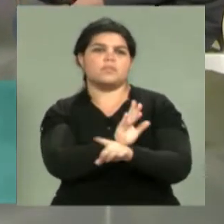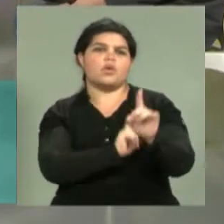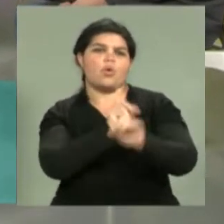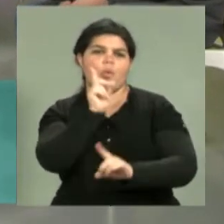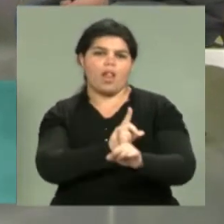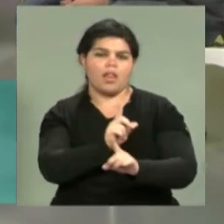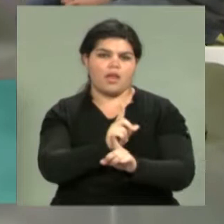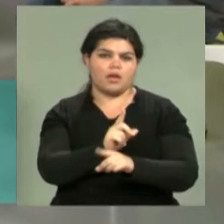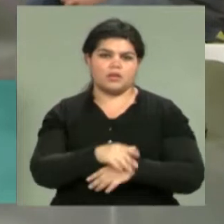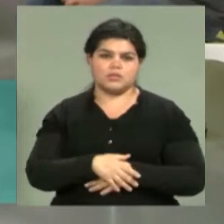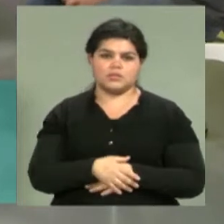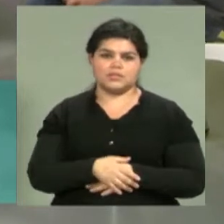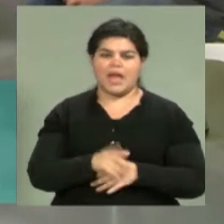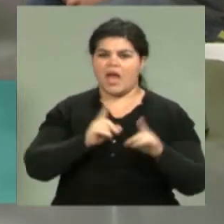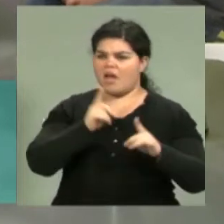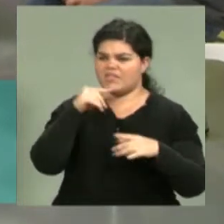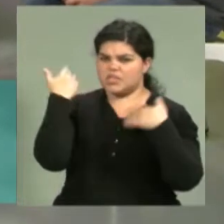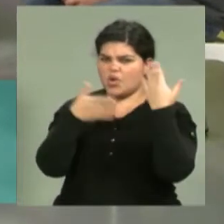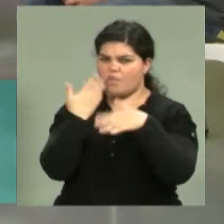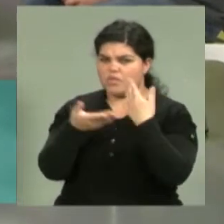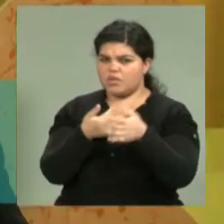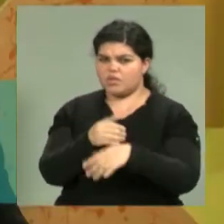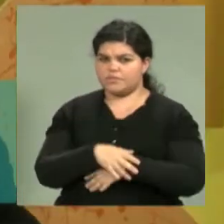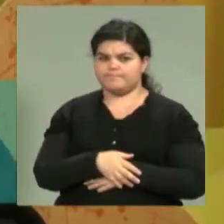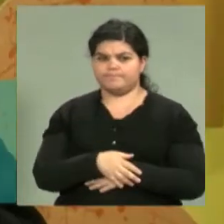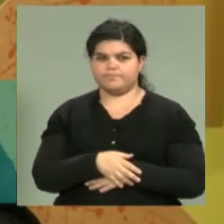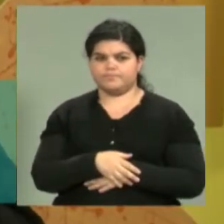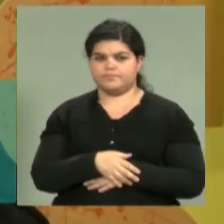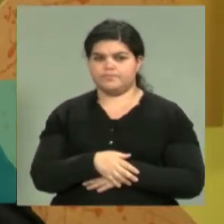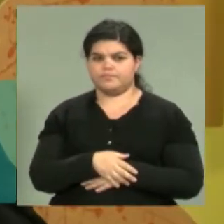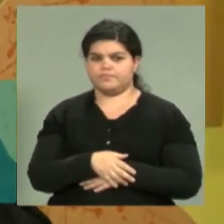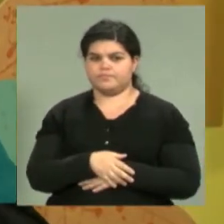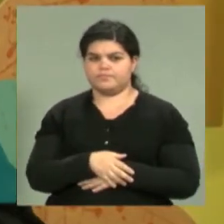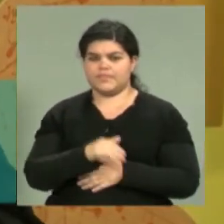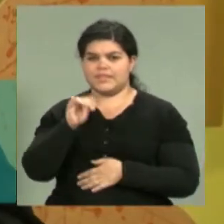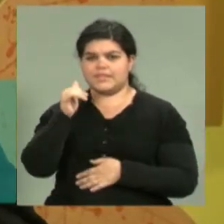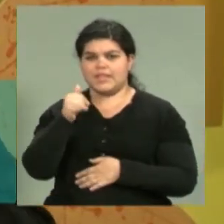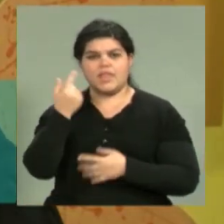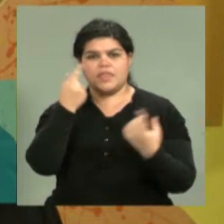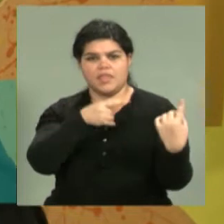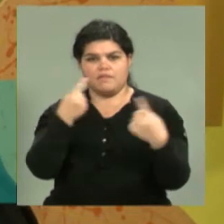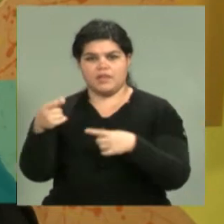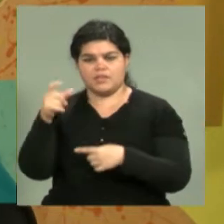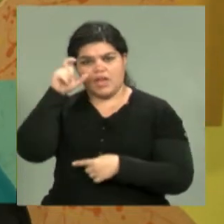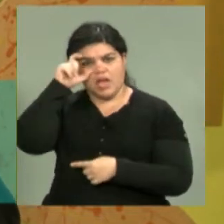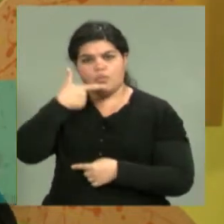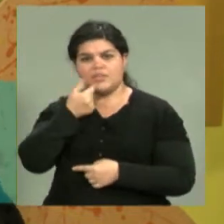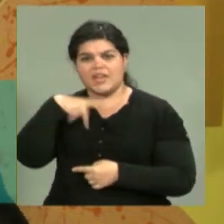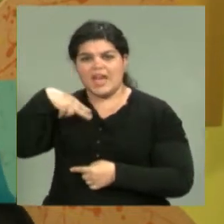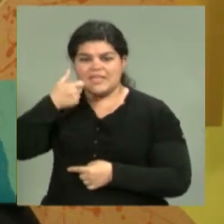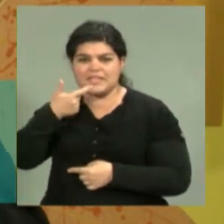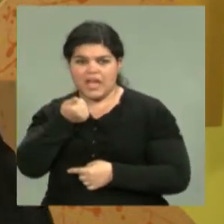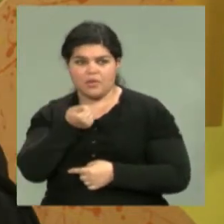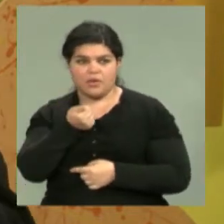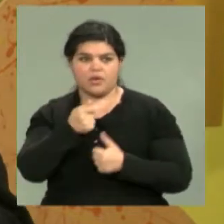tiende a confundirlos. Sí. Hay una diferencia notable entre lo que es eutanasia, ortoeutanasia y